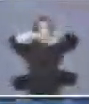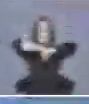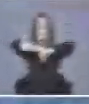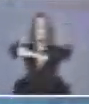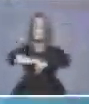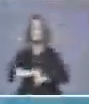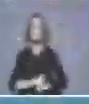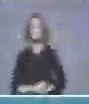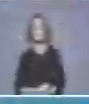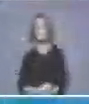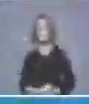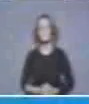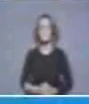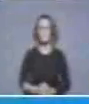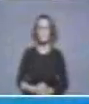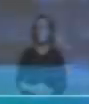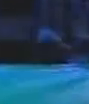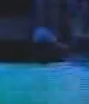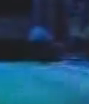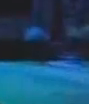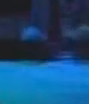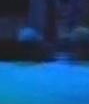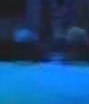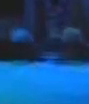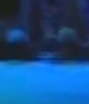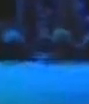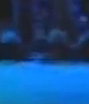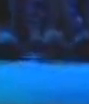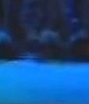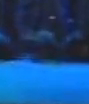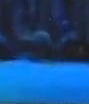Santa Cruz sí que es un circo.